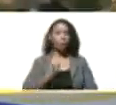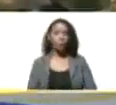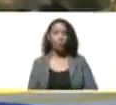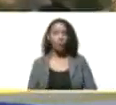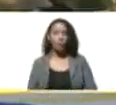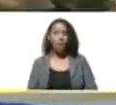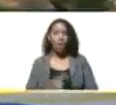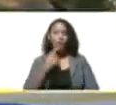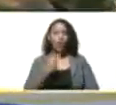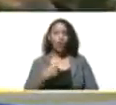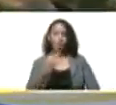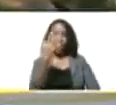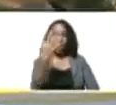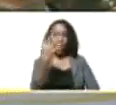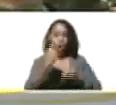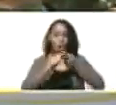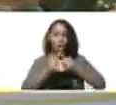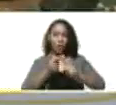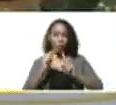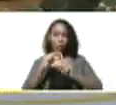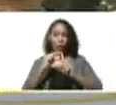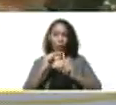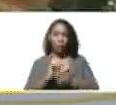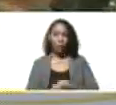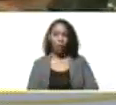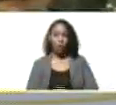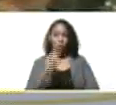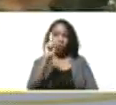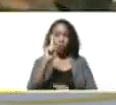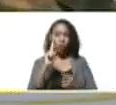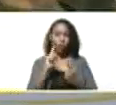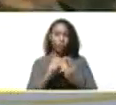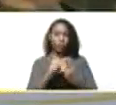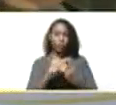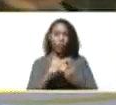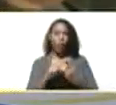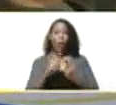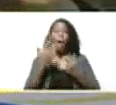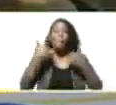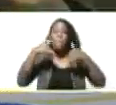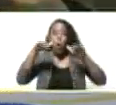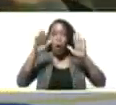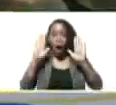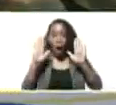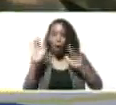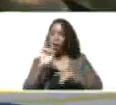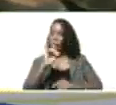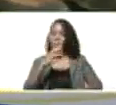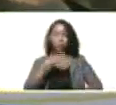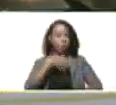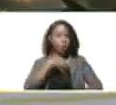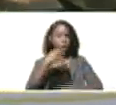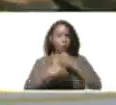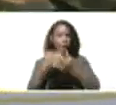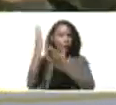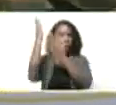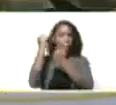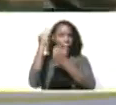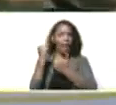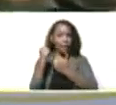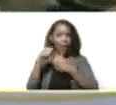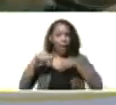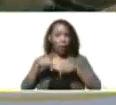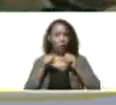Nos dijo tres cosas. Uno, por ahora no fue posible. La esperanza,